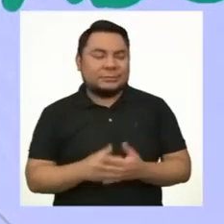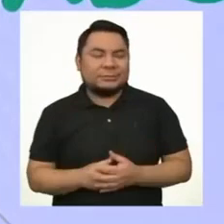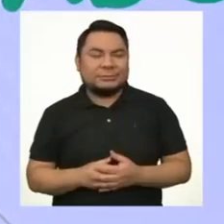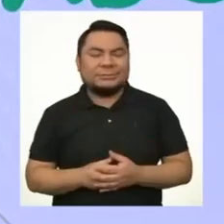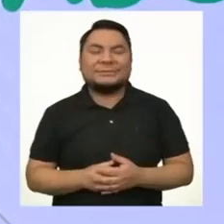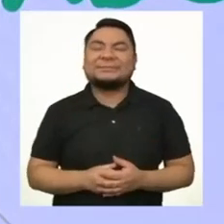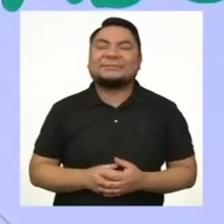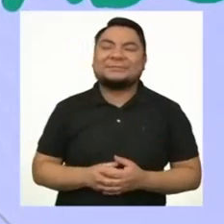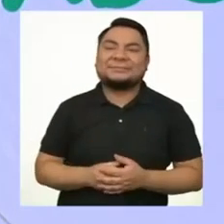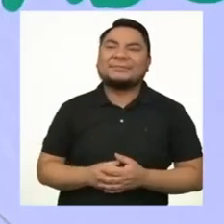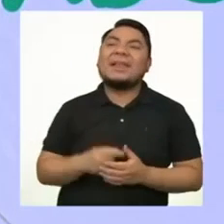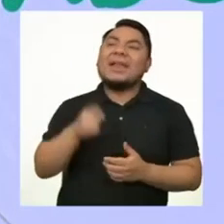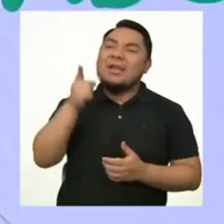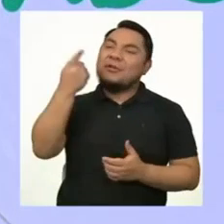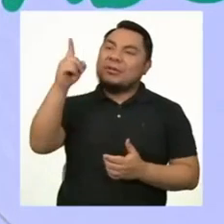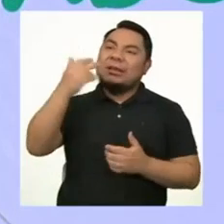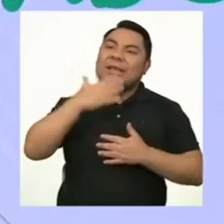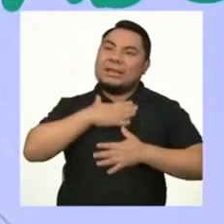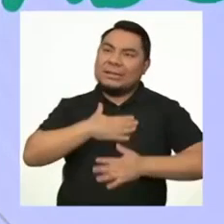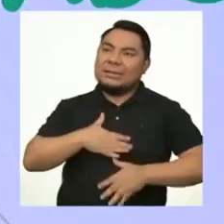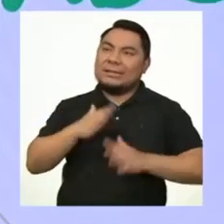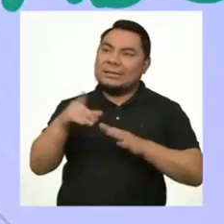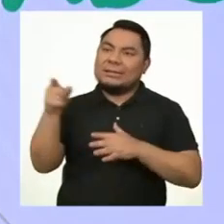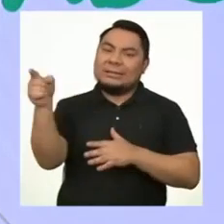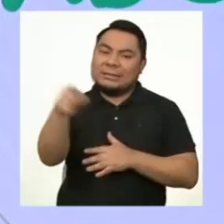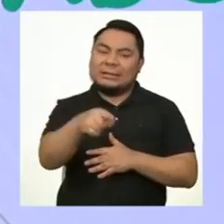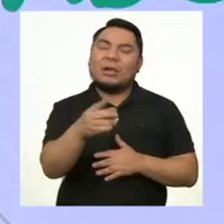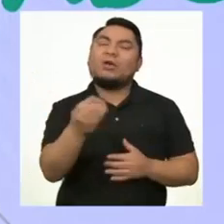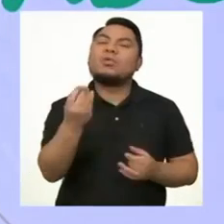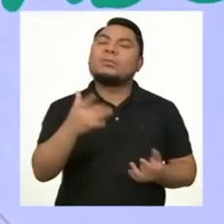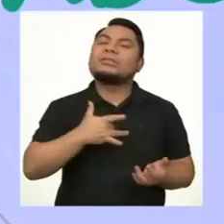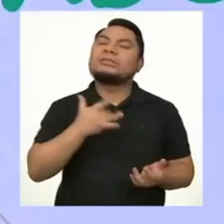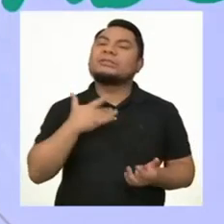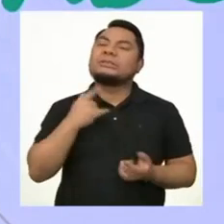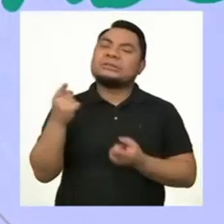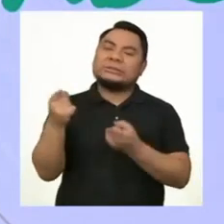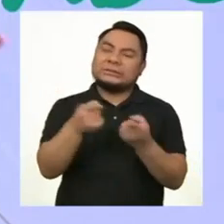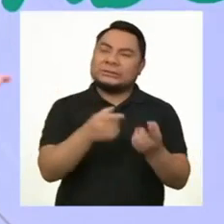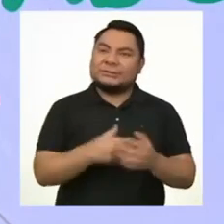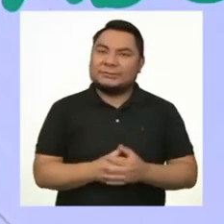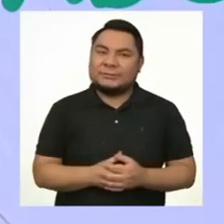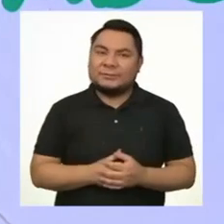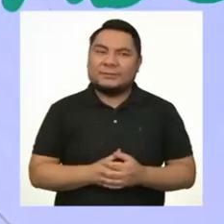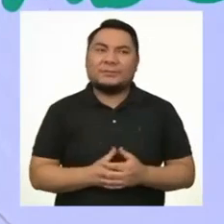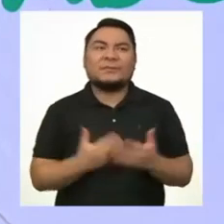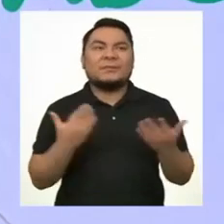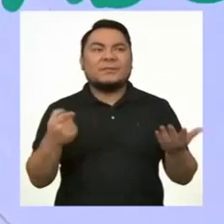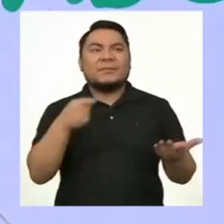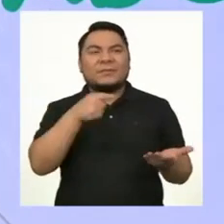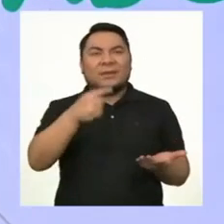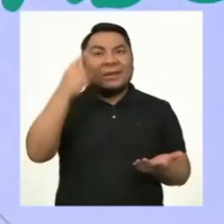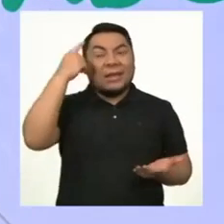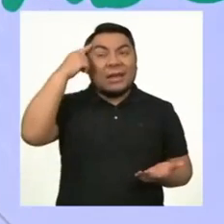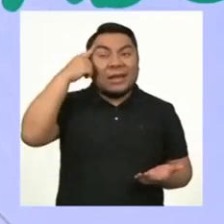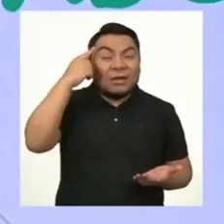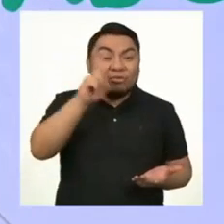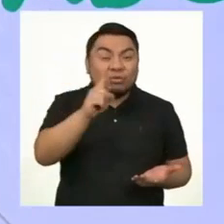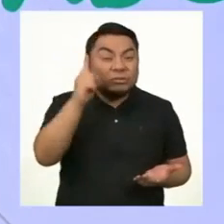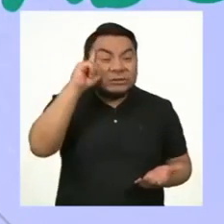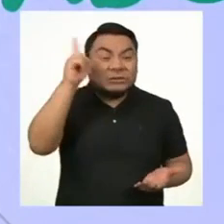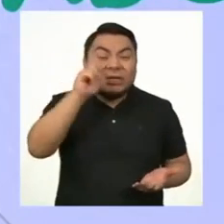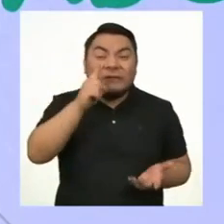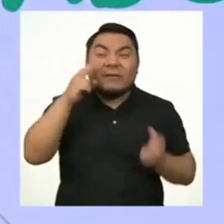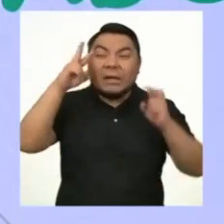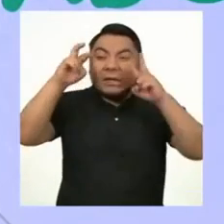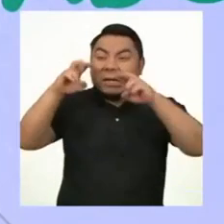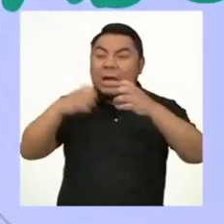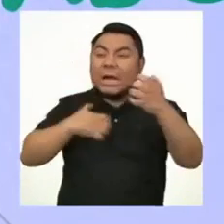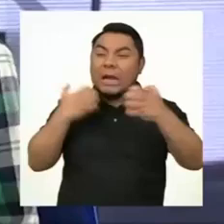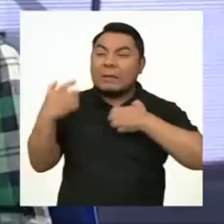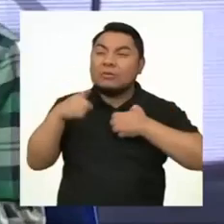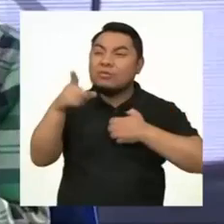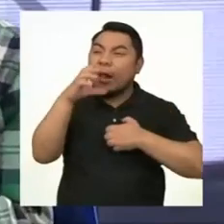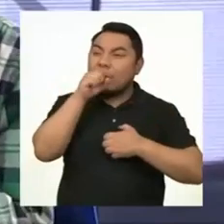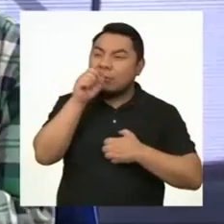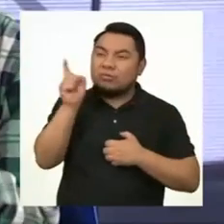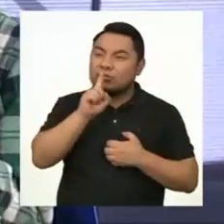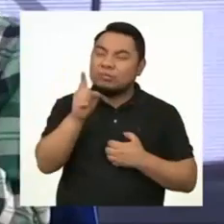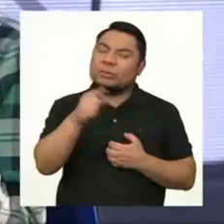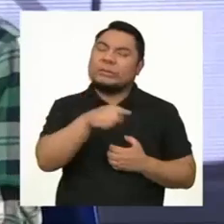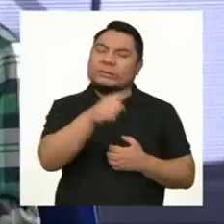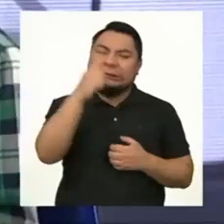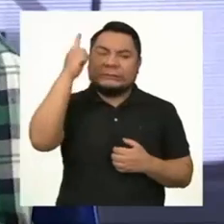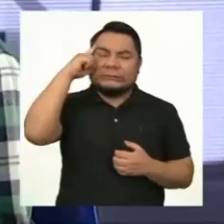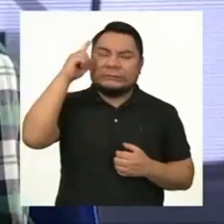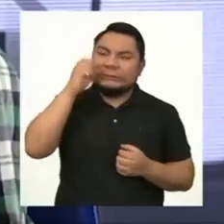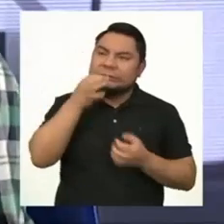estás más tranquilo, dile a Tocino cómo te sientes. Él no es psíquico para conocer tus emociones si tú no las manifiestas.